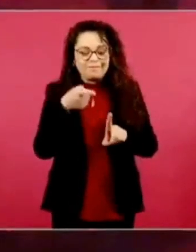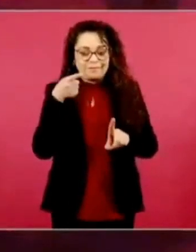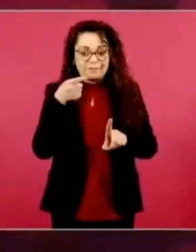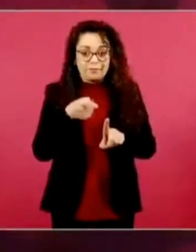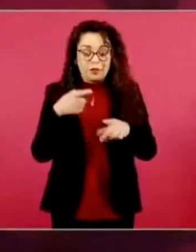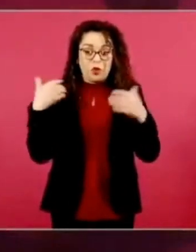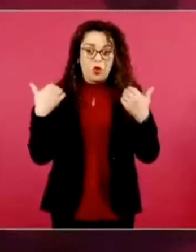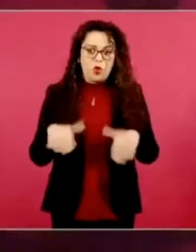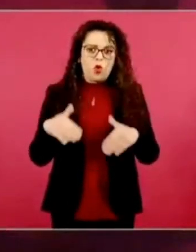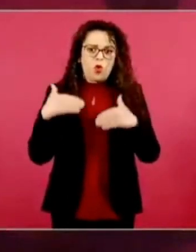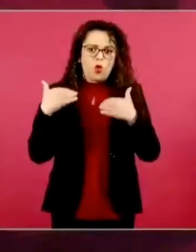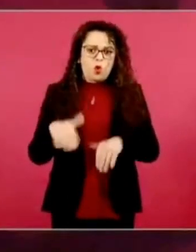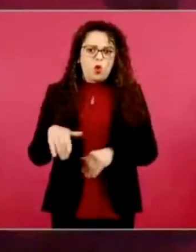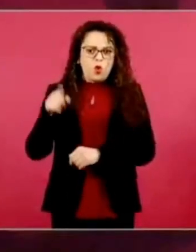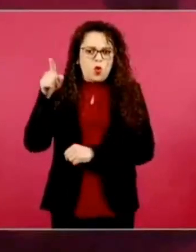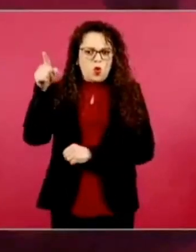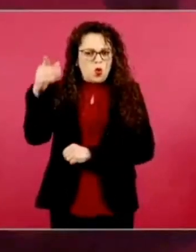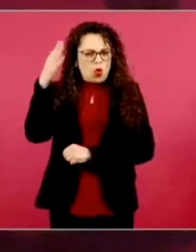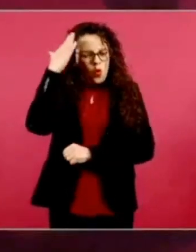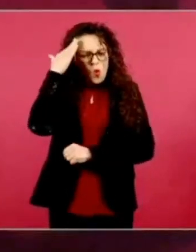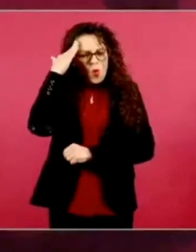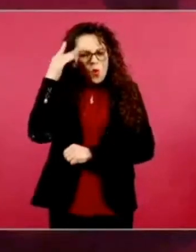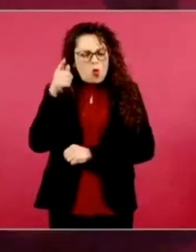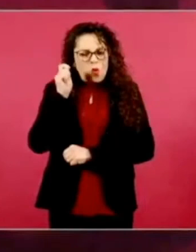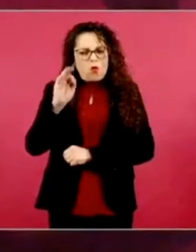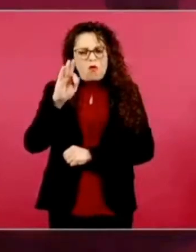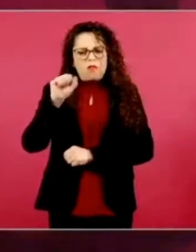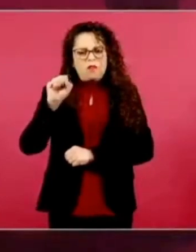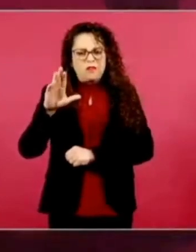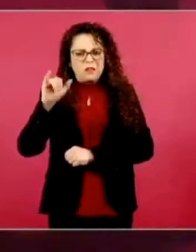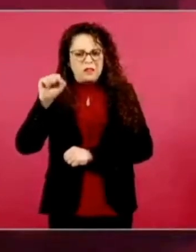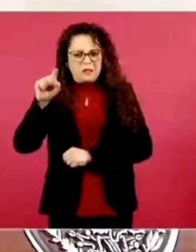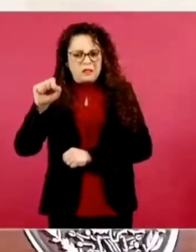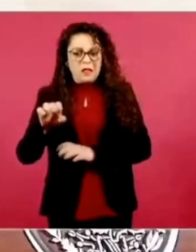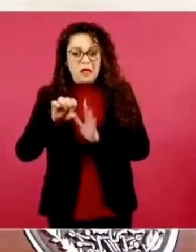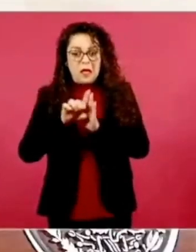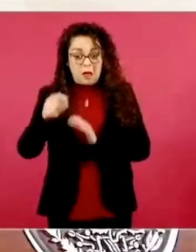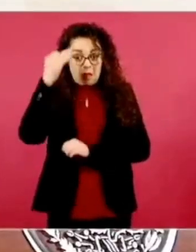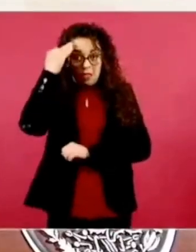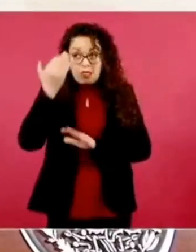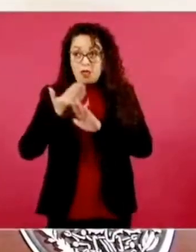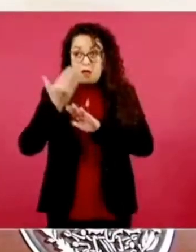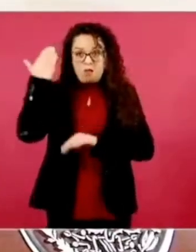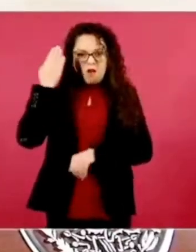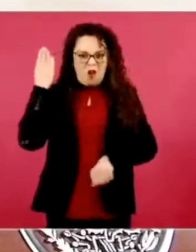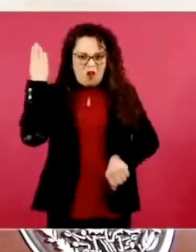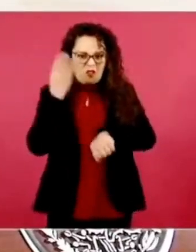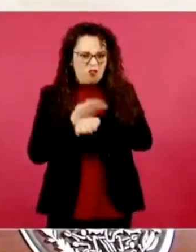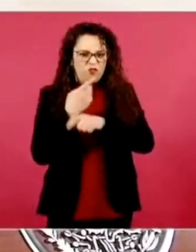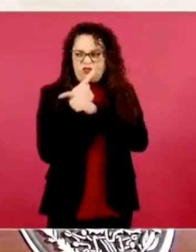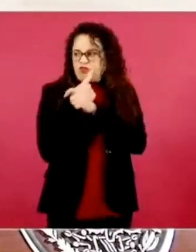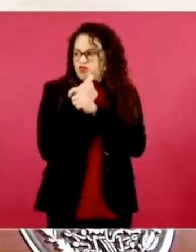fascista. Dices, si viviésemos en los tiempos de la Inquisición, me gustaría quemar